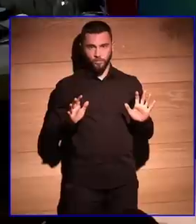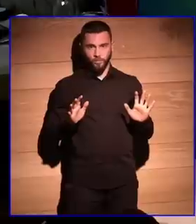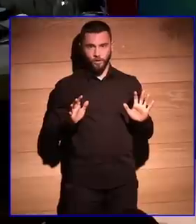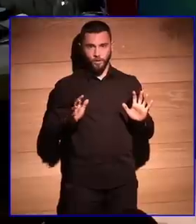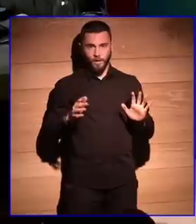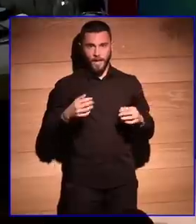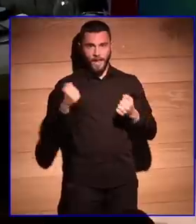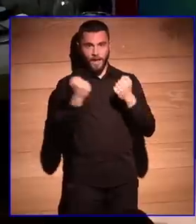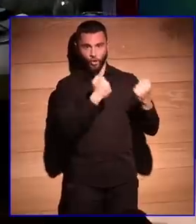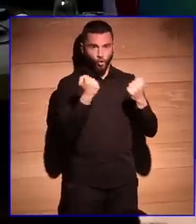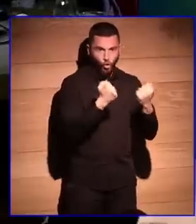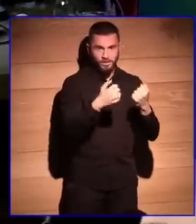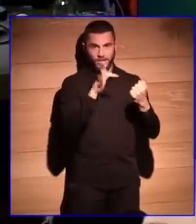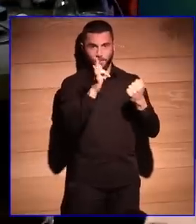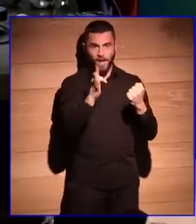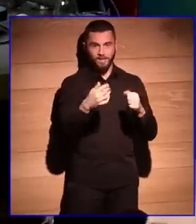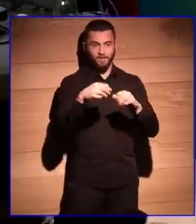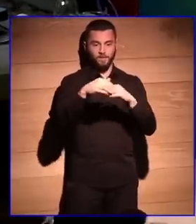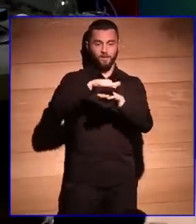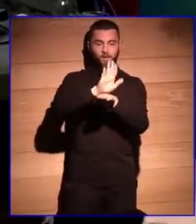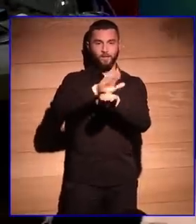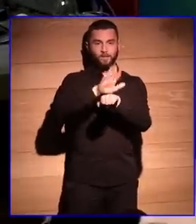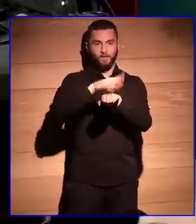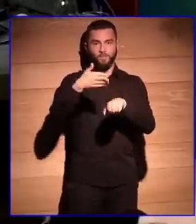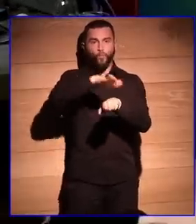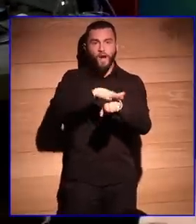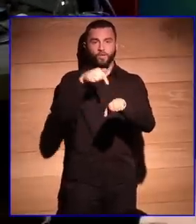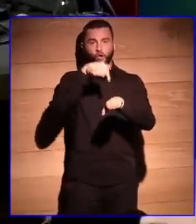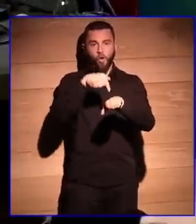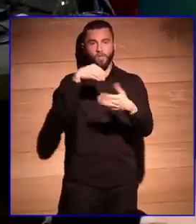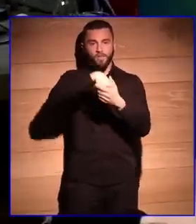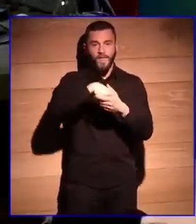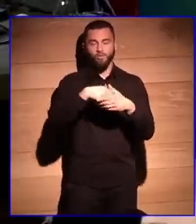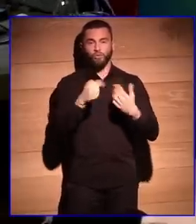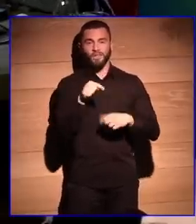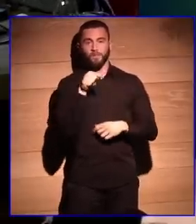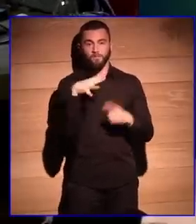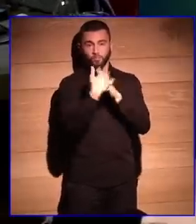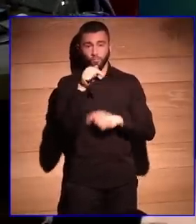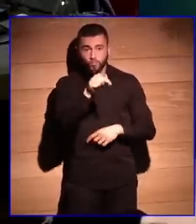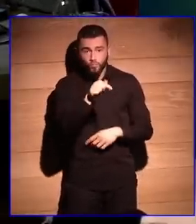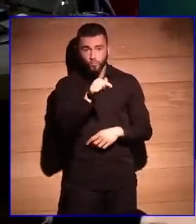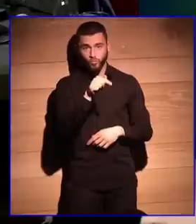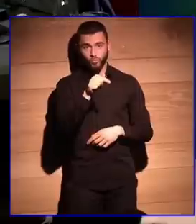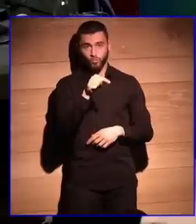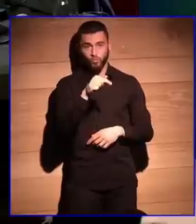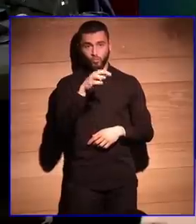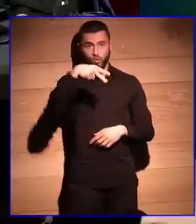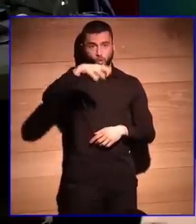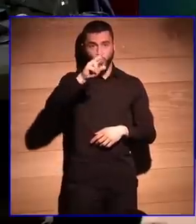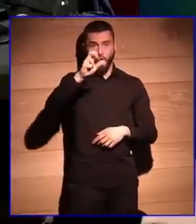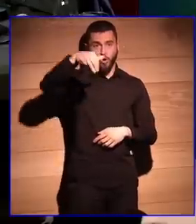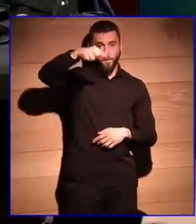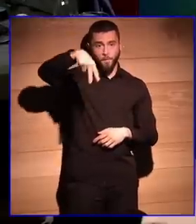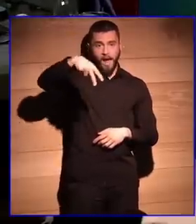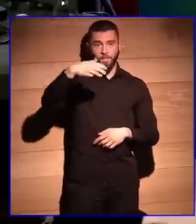ese coche con el cadáver dentro y que no lo consigue, y en ese momento tú estás a favor de Norman Bates también, ¿no? Fíjate,